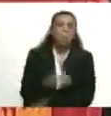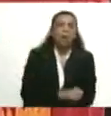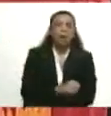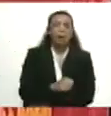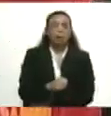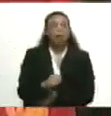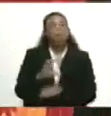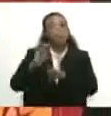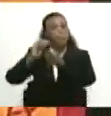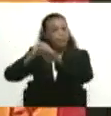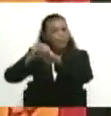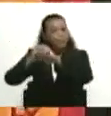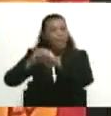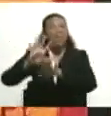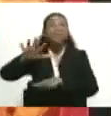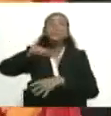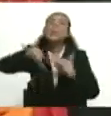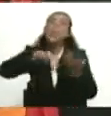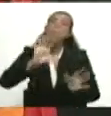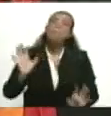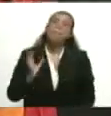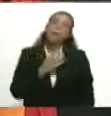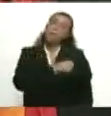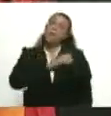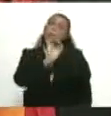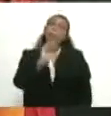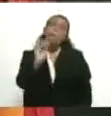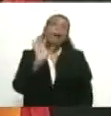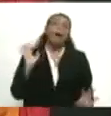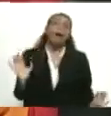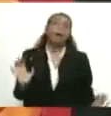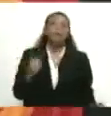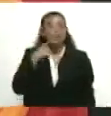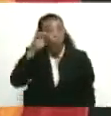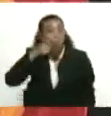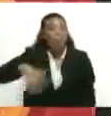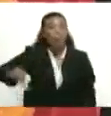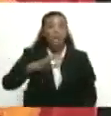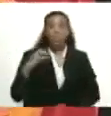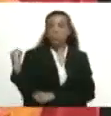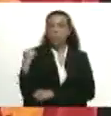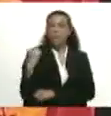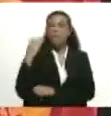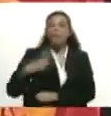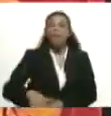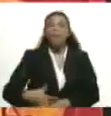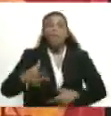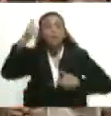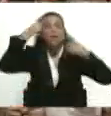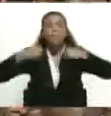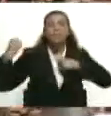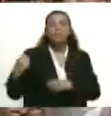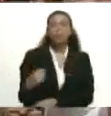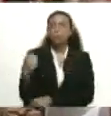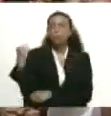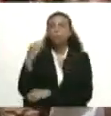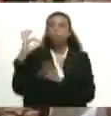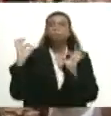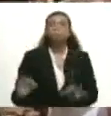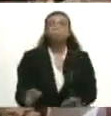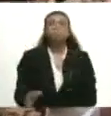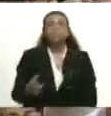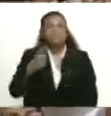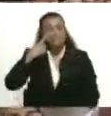Yo les voy a decir una vaina, perdónenme. Si quieren ver un pueblo desobediente, ese es el pueblo chavista, porque ese sí es un